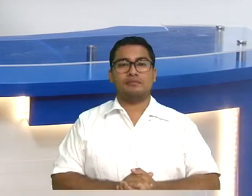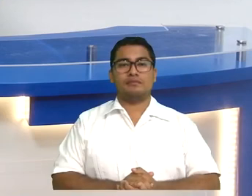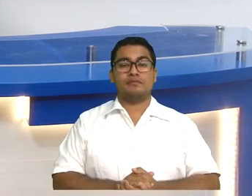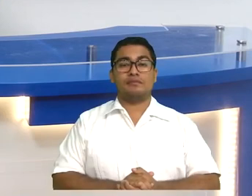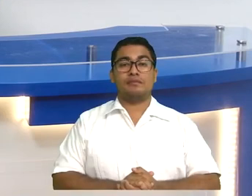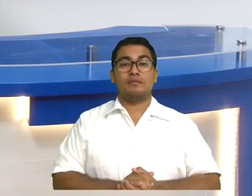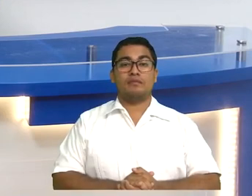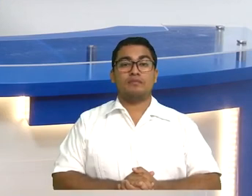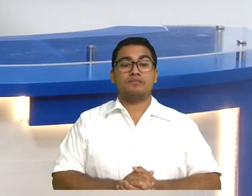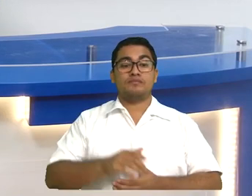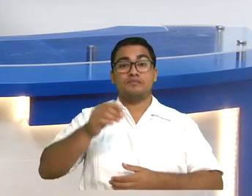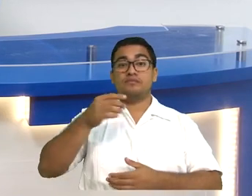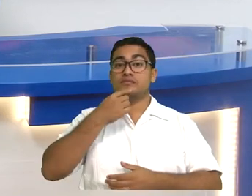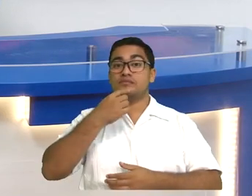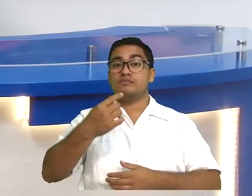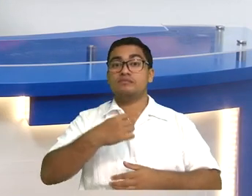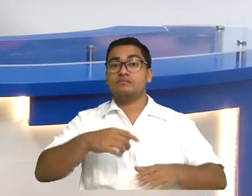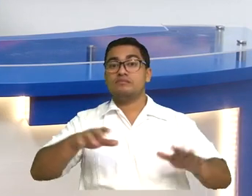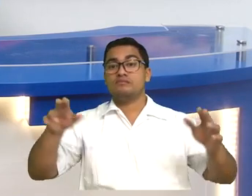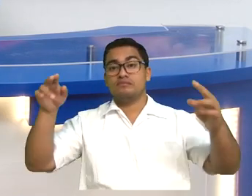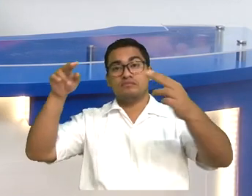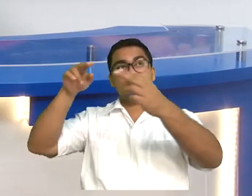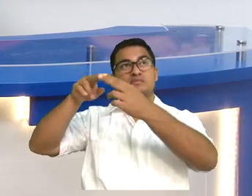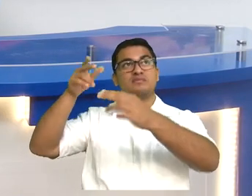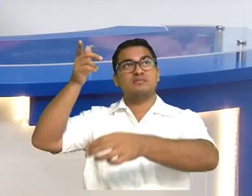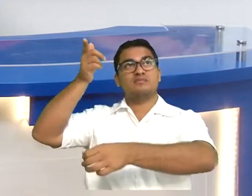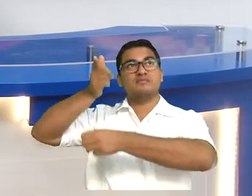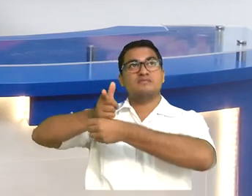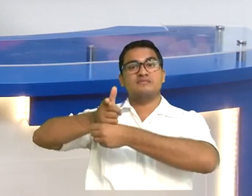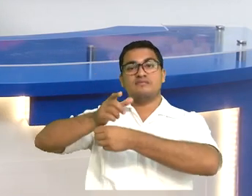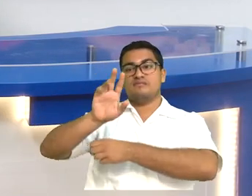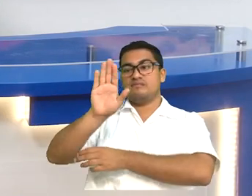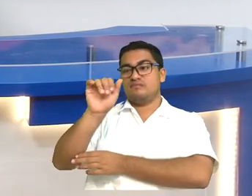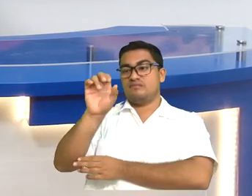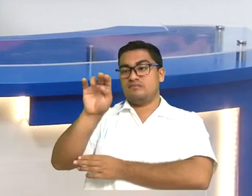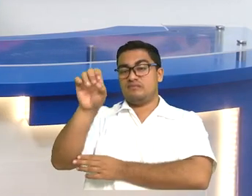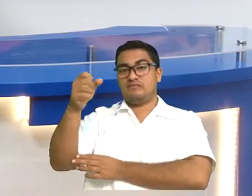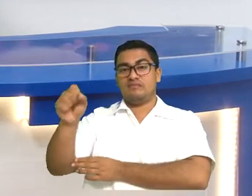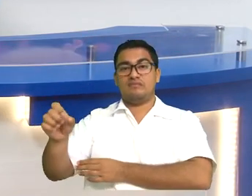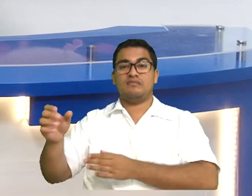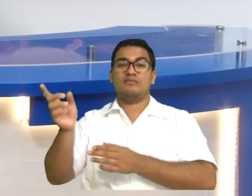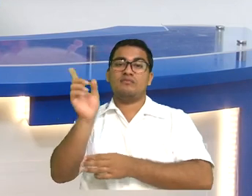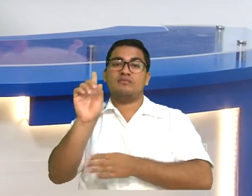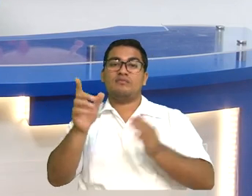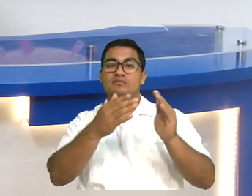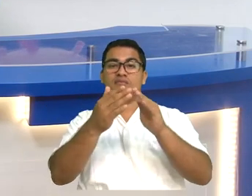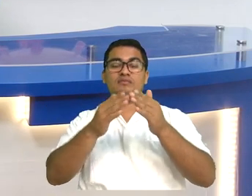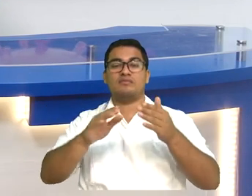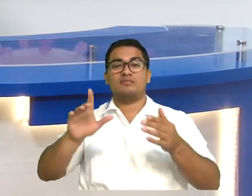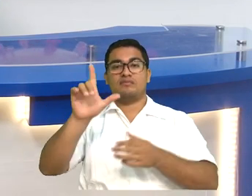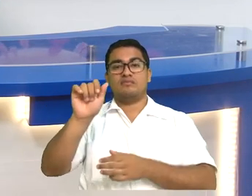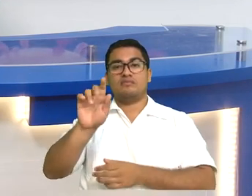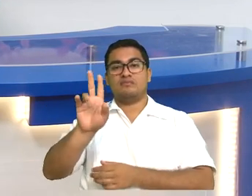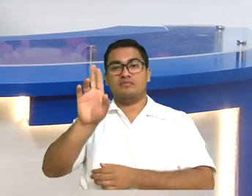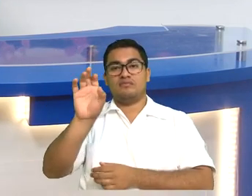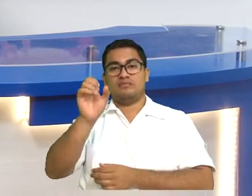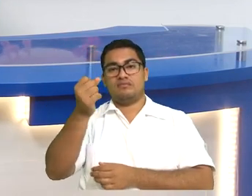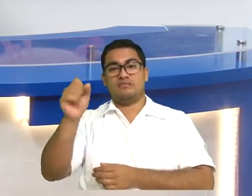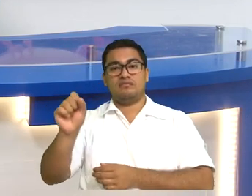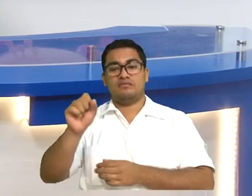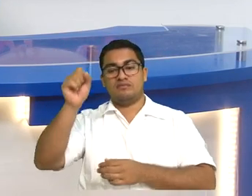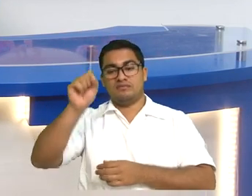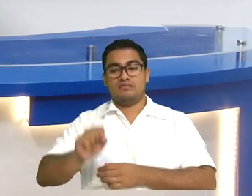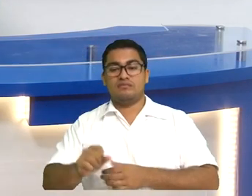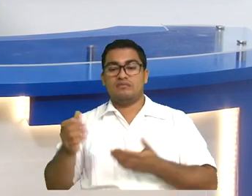Y en estos precisos momentos hacemos un enlace en vivo con Vanessa Paz, que se encuentra en el barrio Laureles Sur, donde se está llevando a cabo